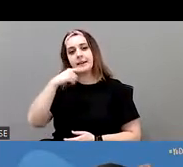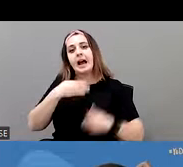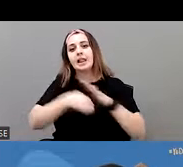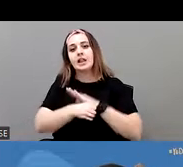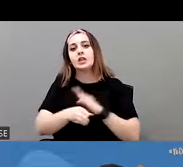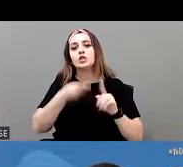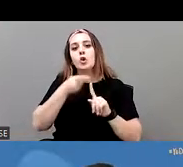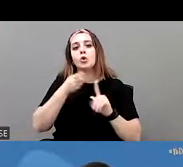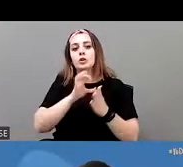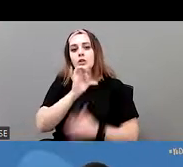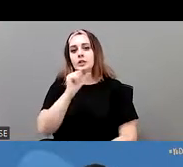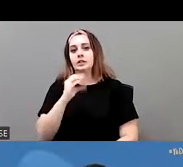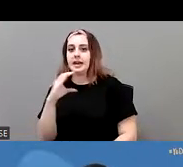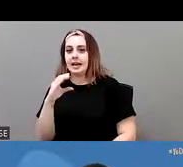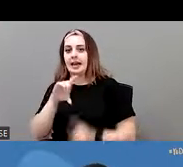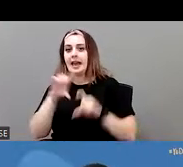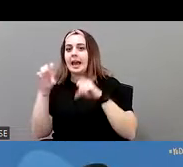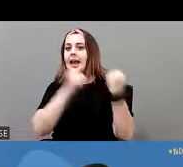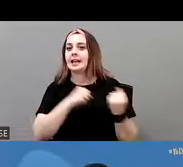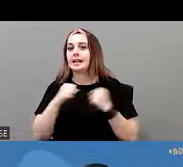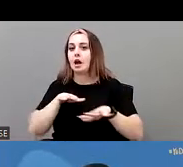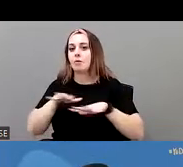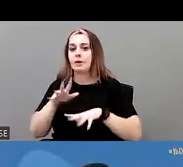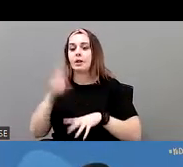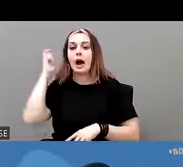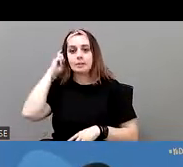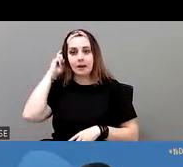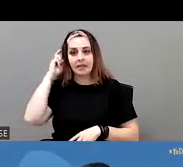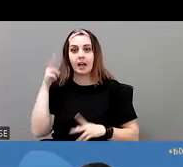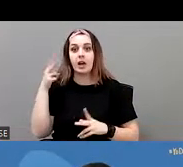los SAC en las entidades del movimiento ASPACE. Para ello,